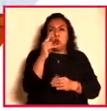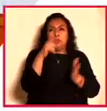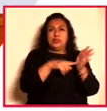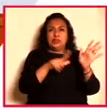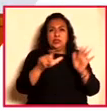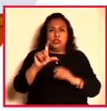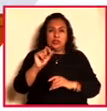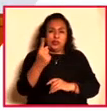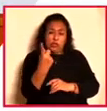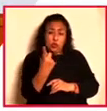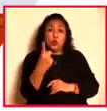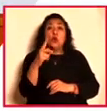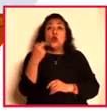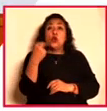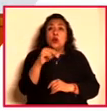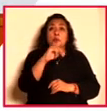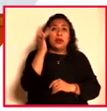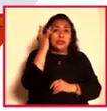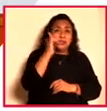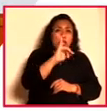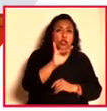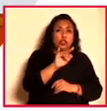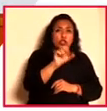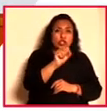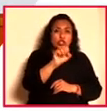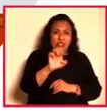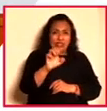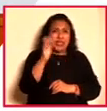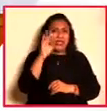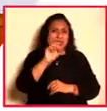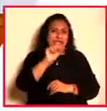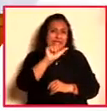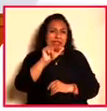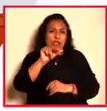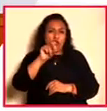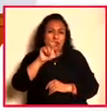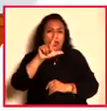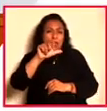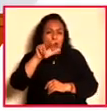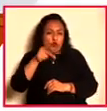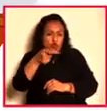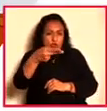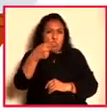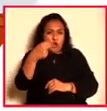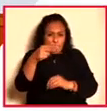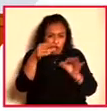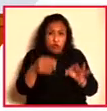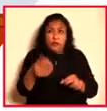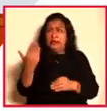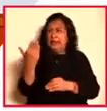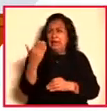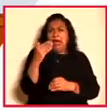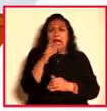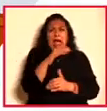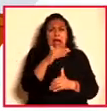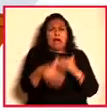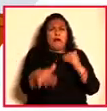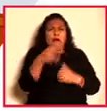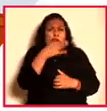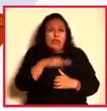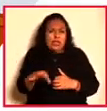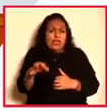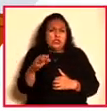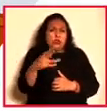José de Gracia y Santiago del Álamo. Acabamos de pasar las fiestas patronales y de fundación, porque Santiago es